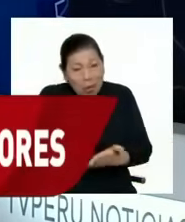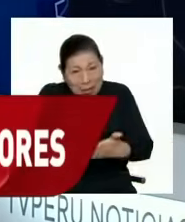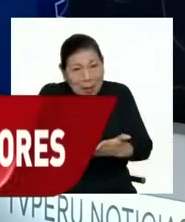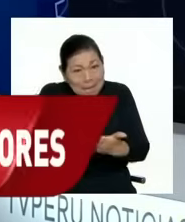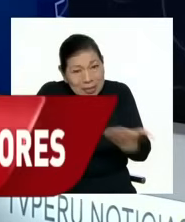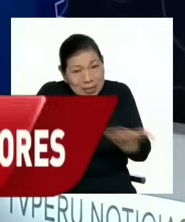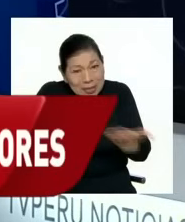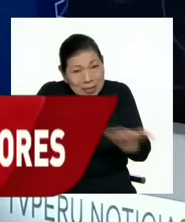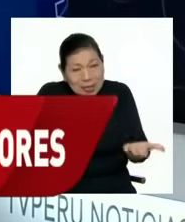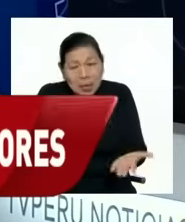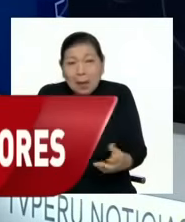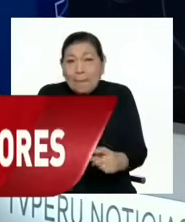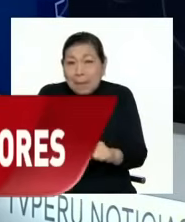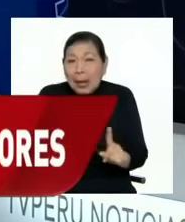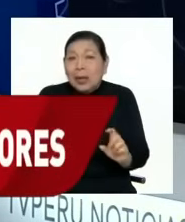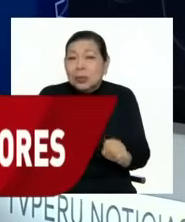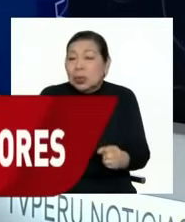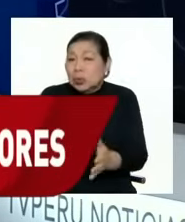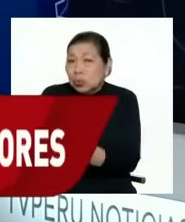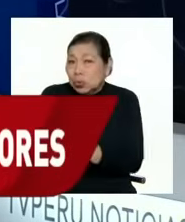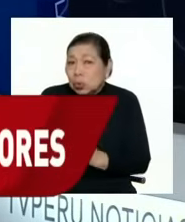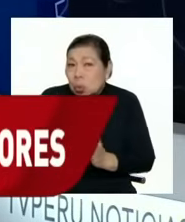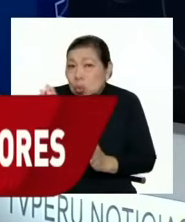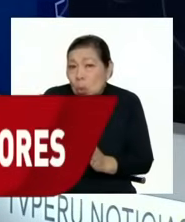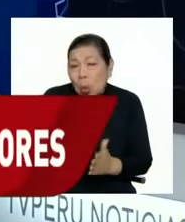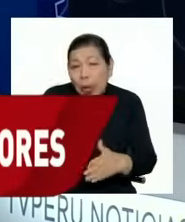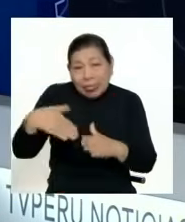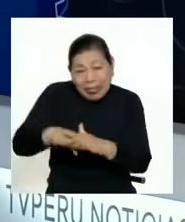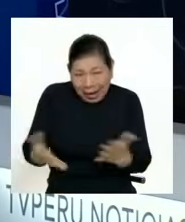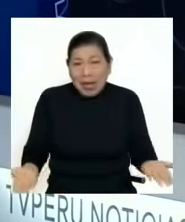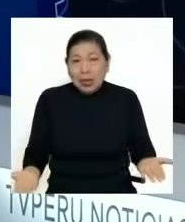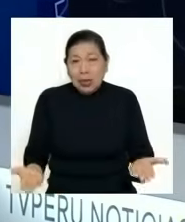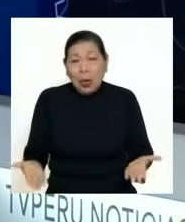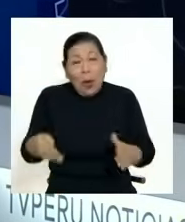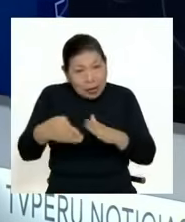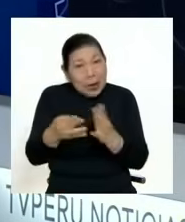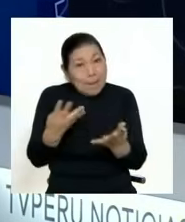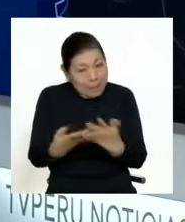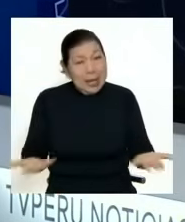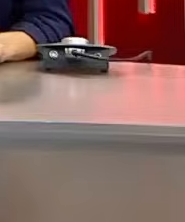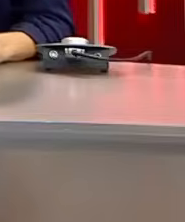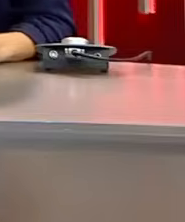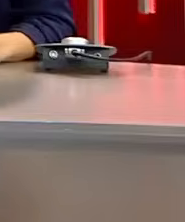graves y fundados elementos de convicción para solicitar su internamiento en un penal. Eso es no cumplir con su trabajo.